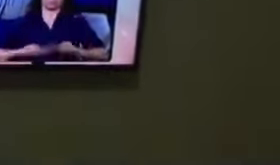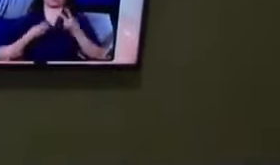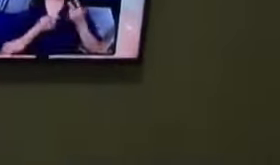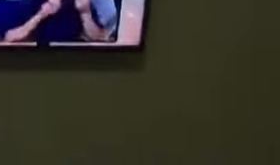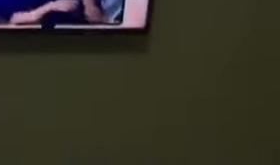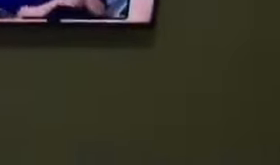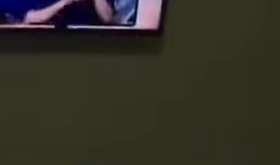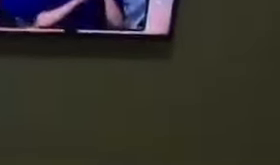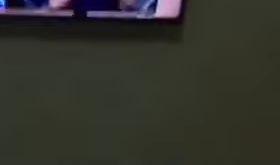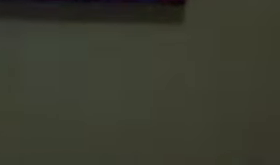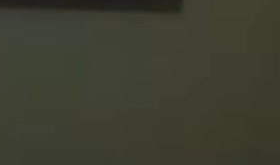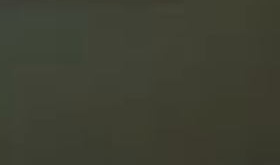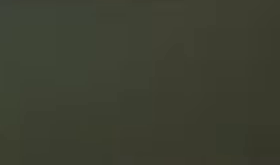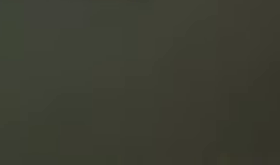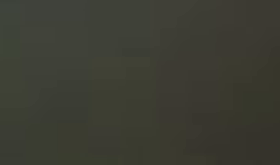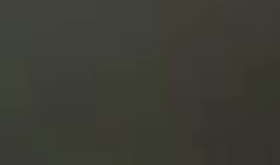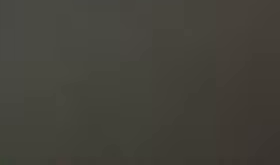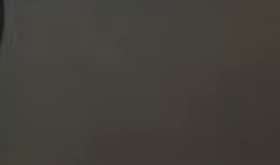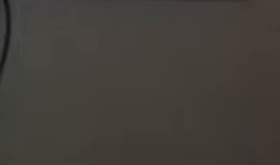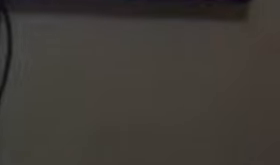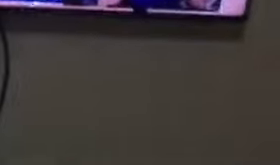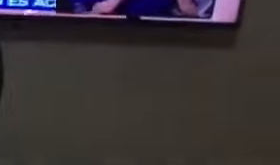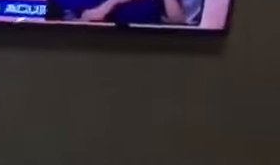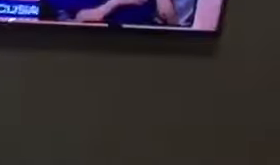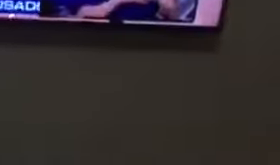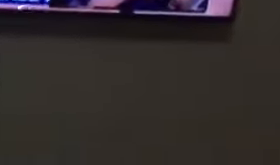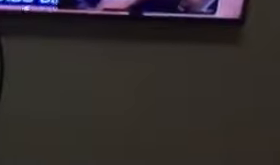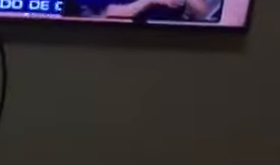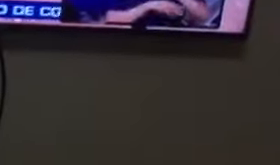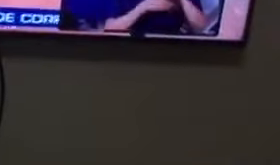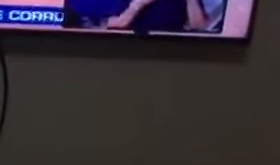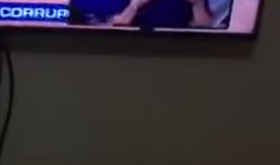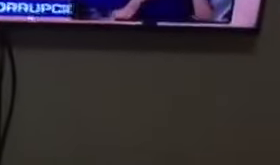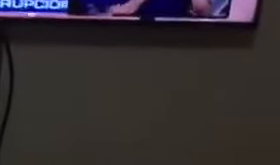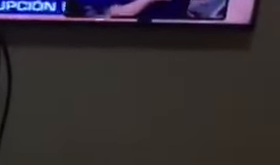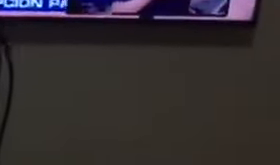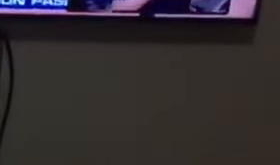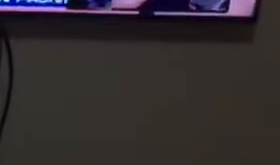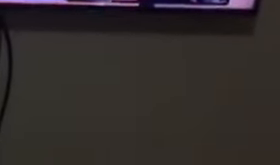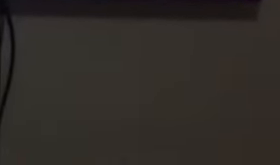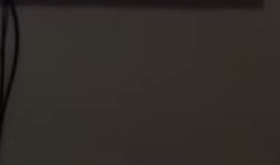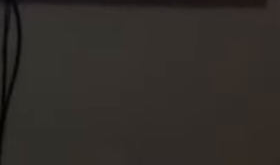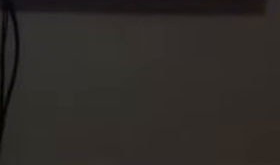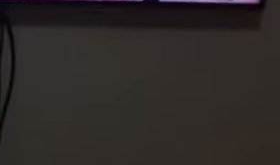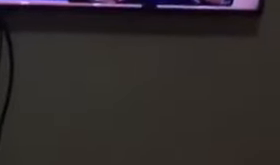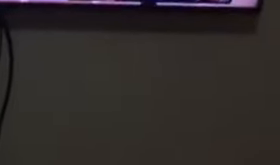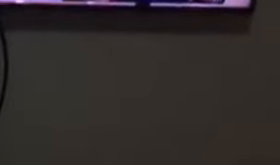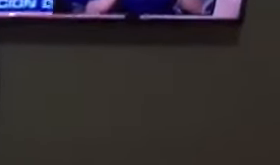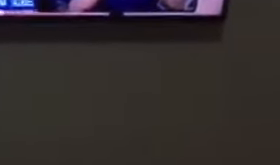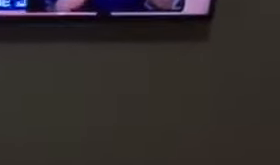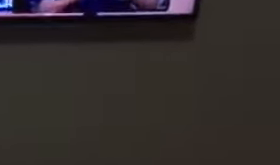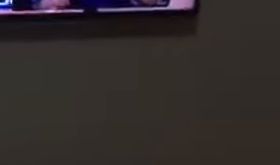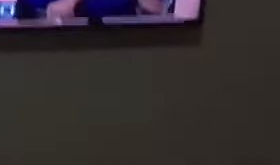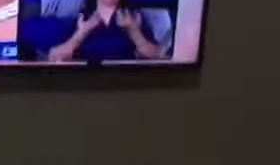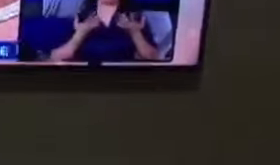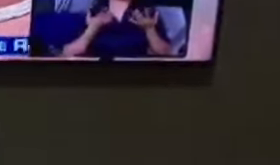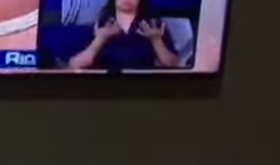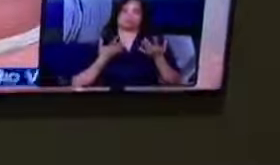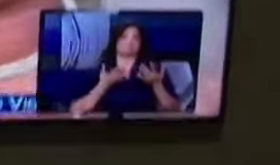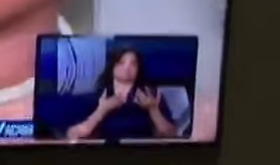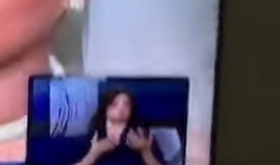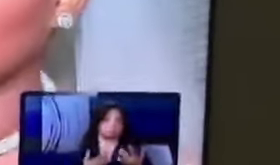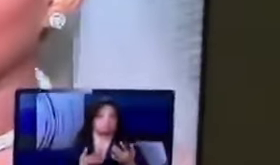solo Jesús pudo llenar ese vacío, porque yo andaba buscando todo eso, pensando que el vacío que había en mi corazón se iba a llenar. Pero no es